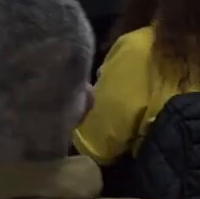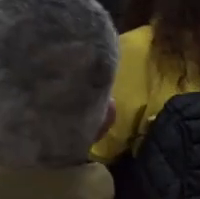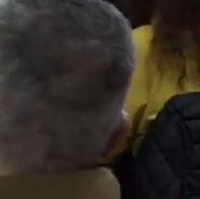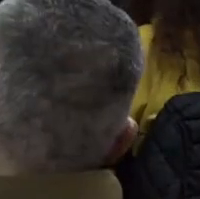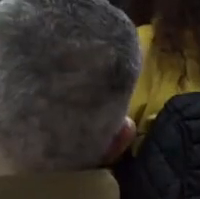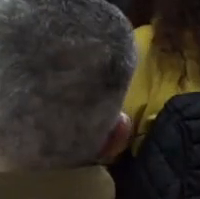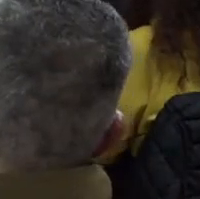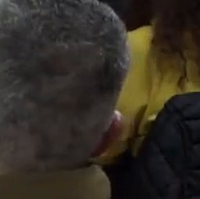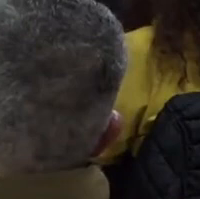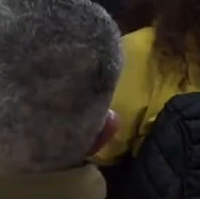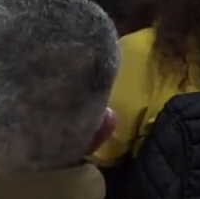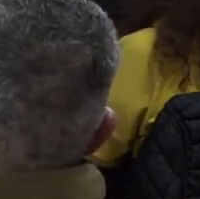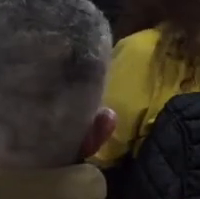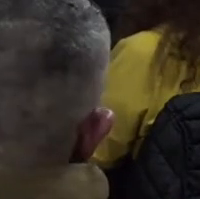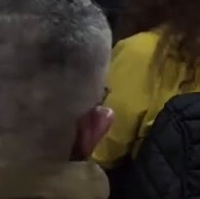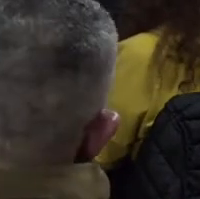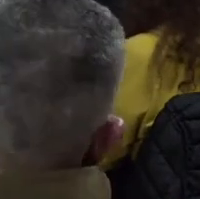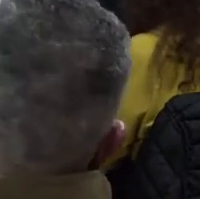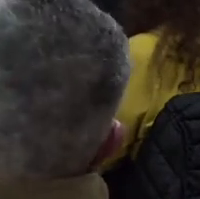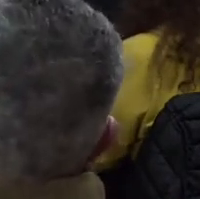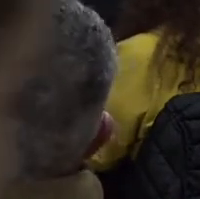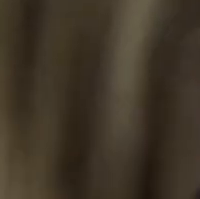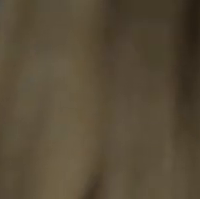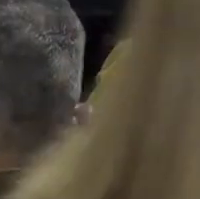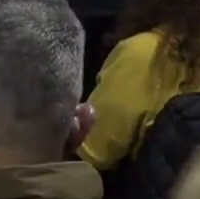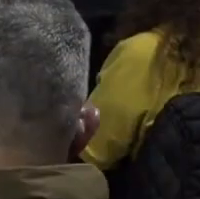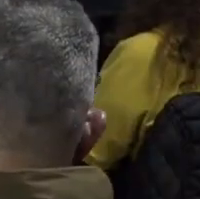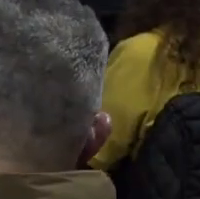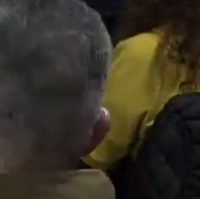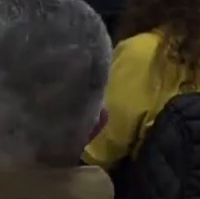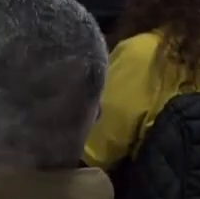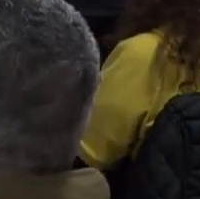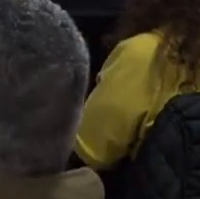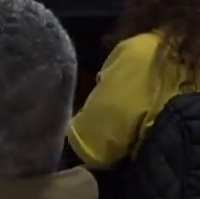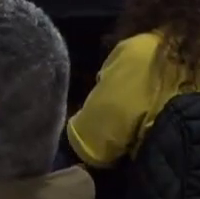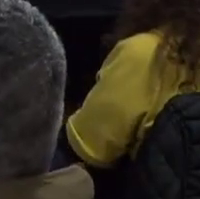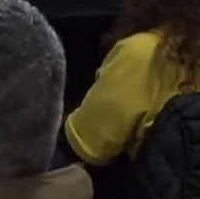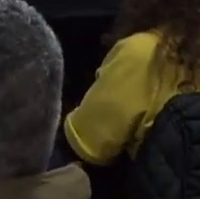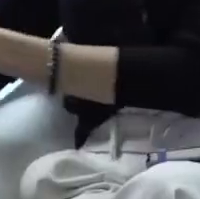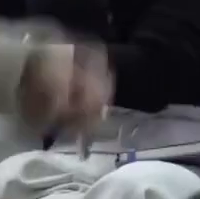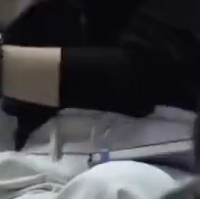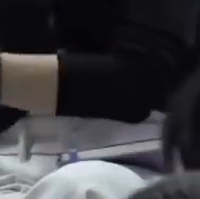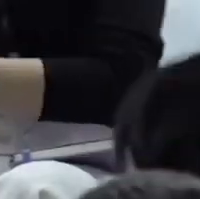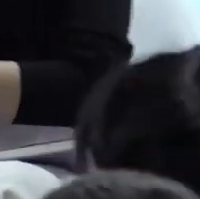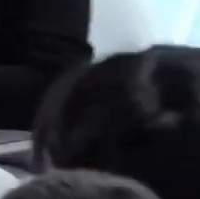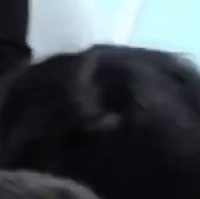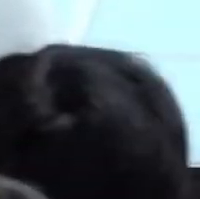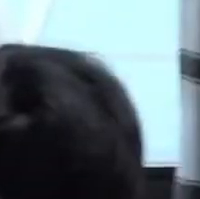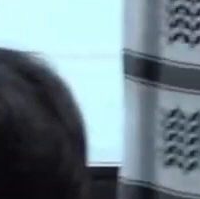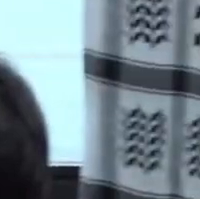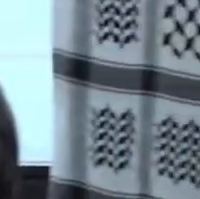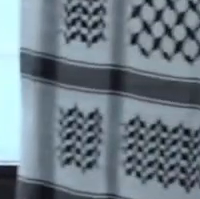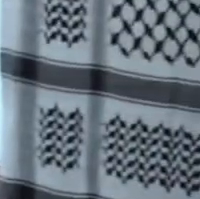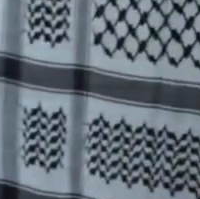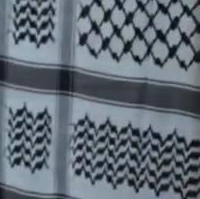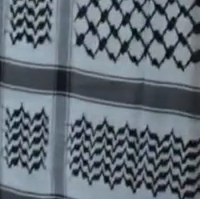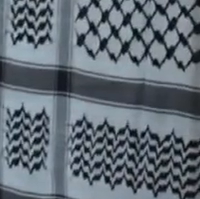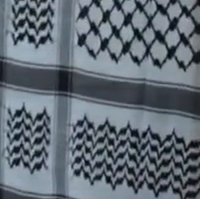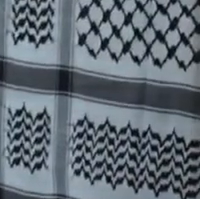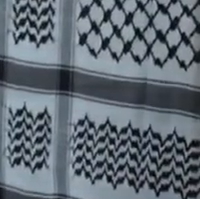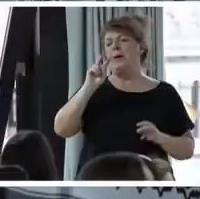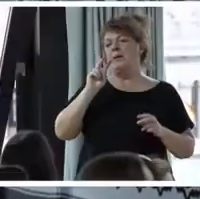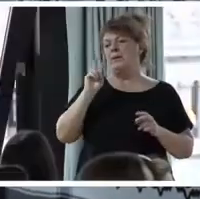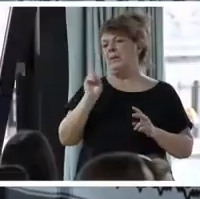Oh ahora ahora sí Bueno muy buenas tardes arrach al león yo soy idoya Villanueva